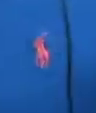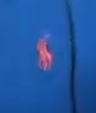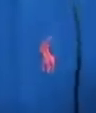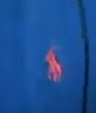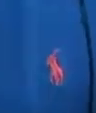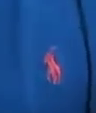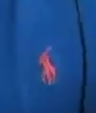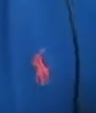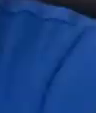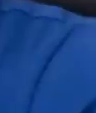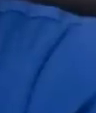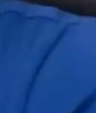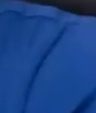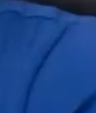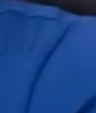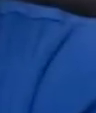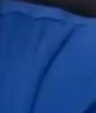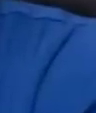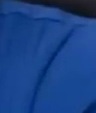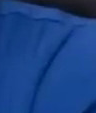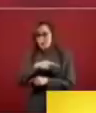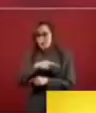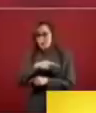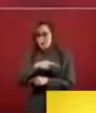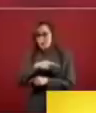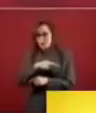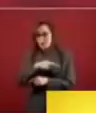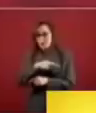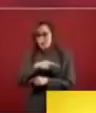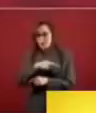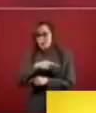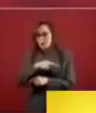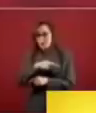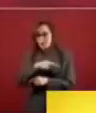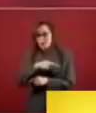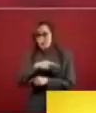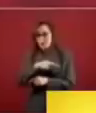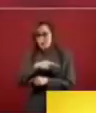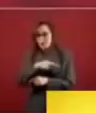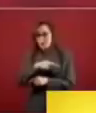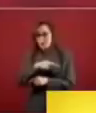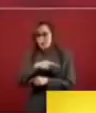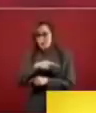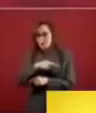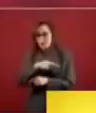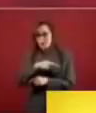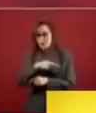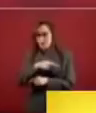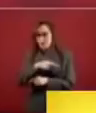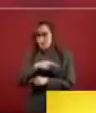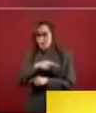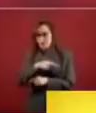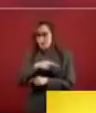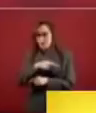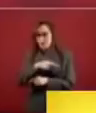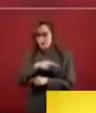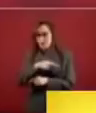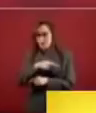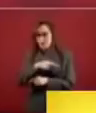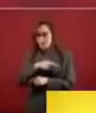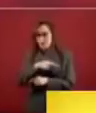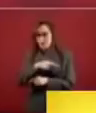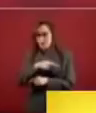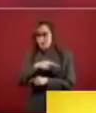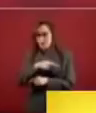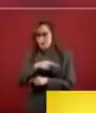de que alfaro pensara de ser político te dice no se puede por esto qué va a saber enrique alfaro de